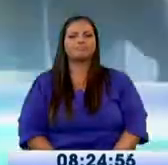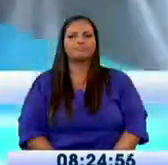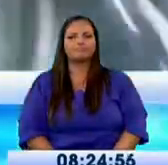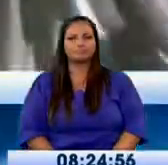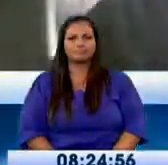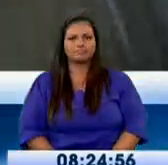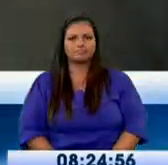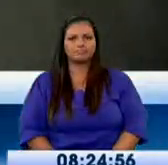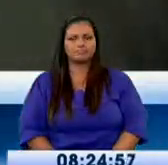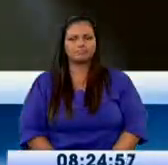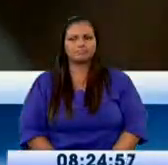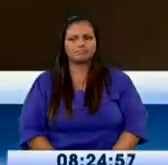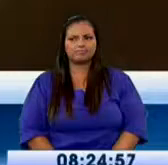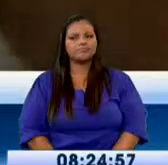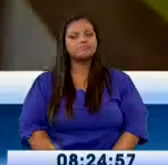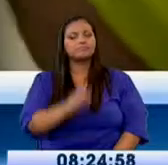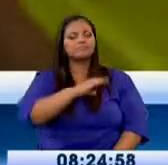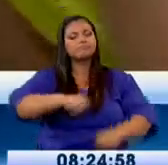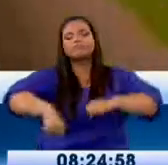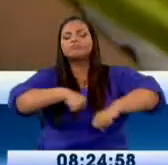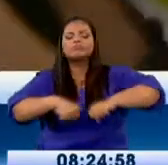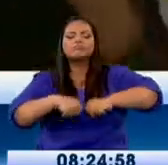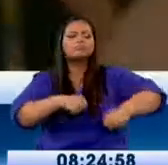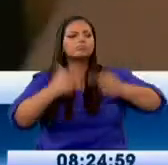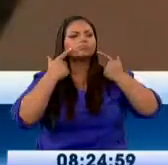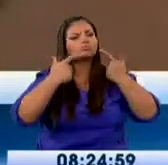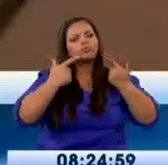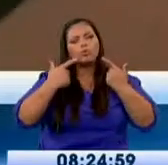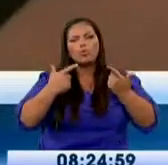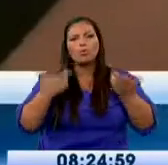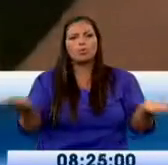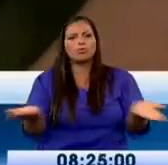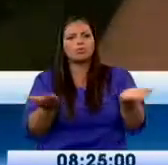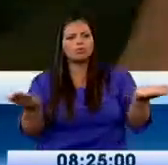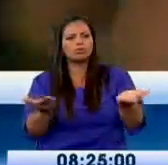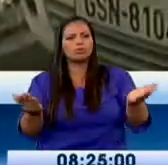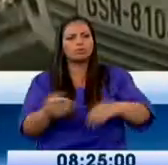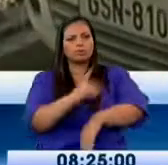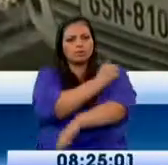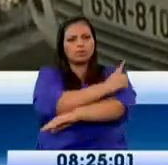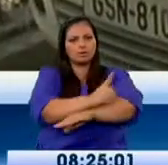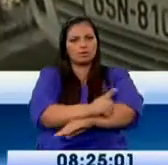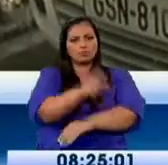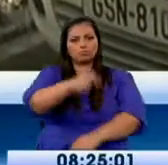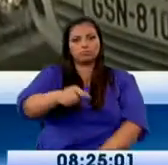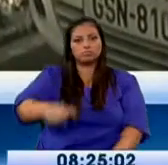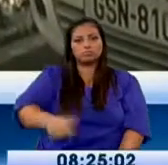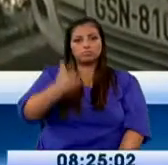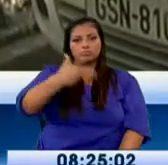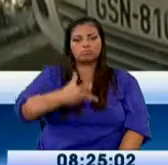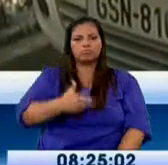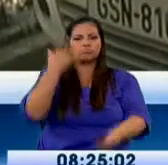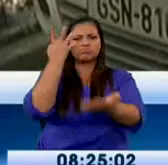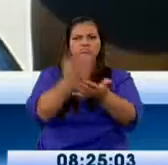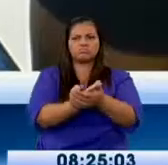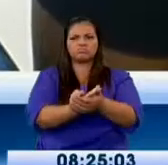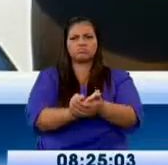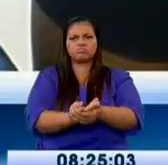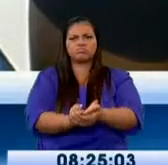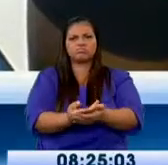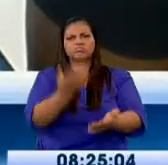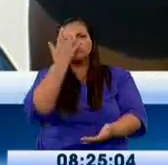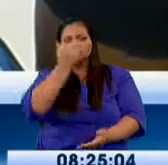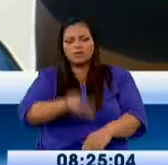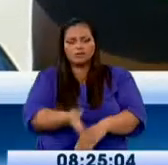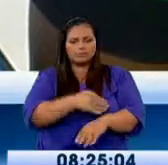Nadie imaginó que durante un operativo policial desplegado en el cantón Daule, tres sujetos serían detenidos luego de ser observados, dicen